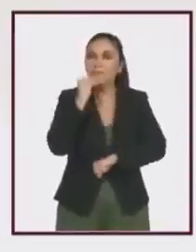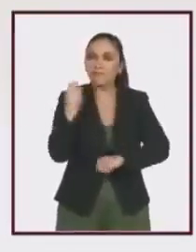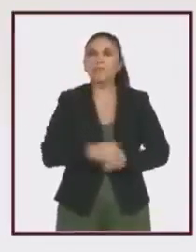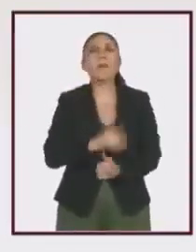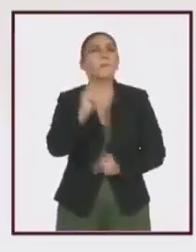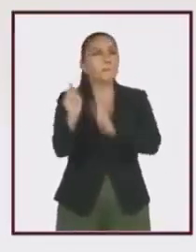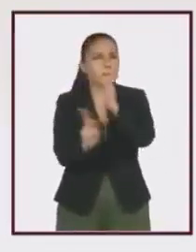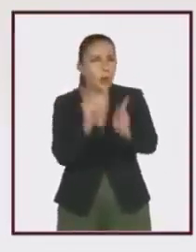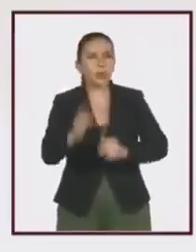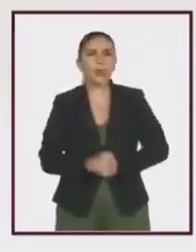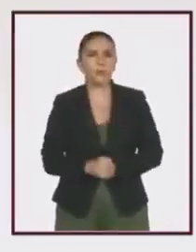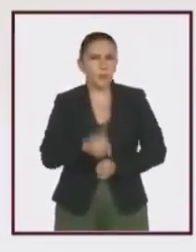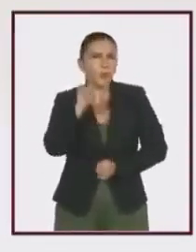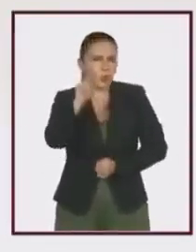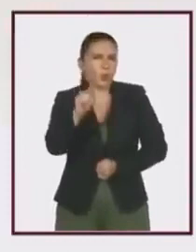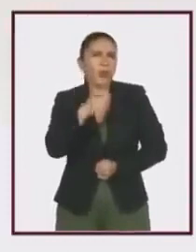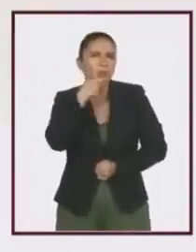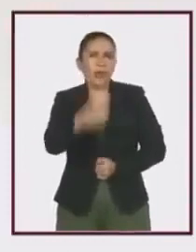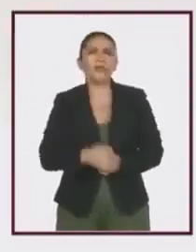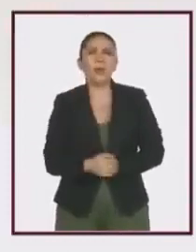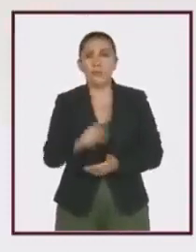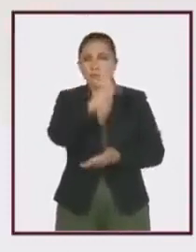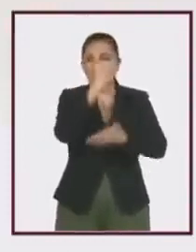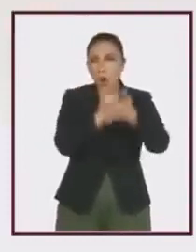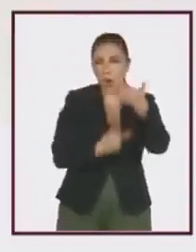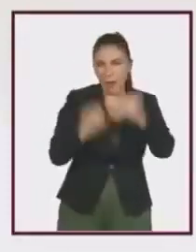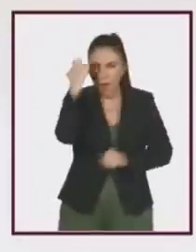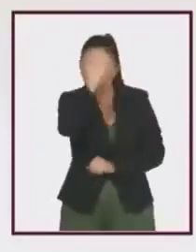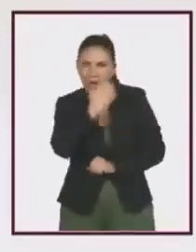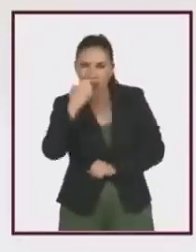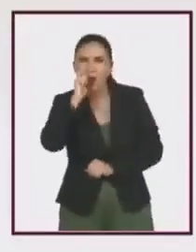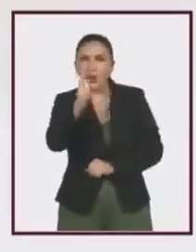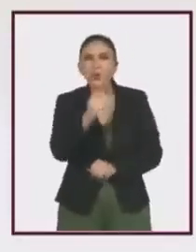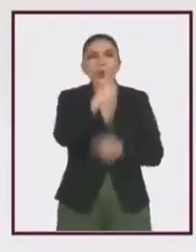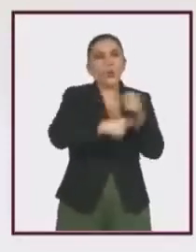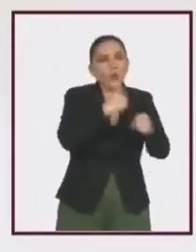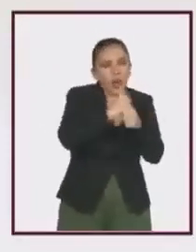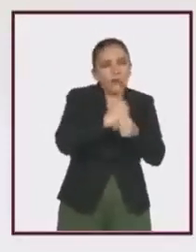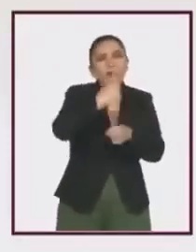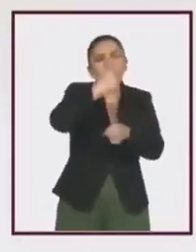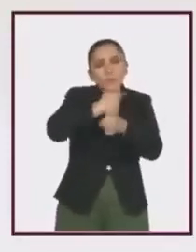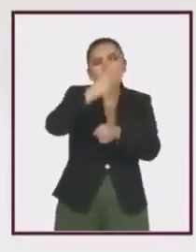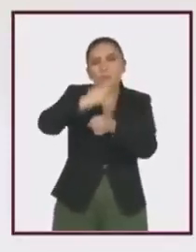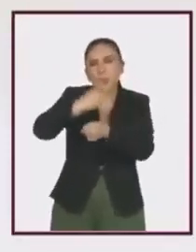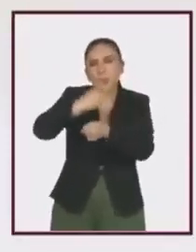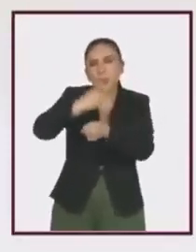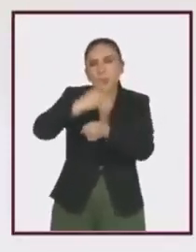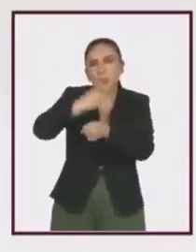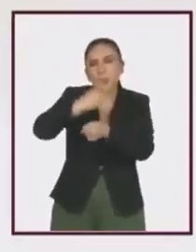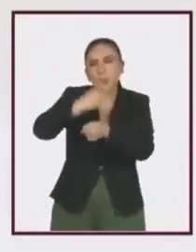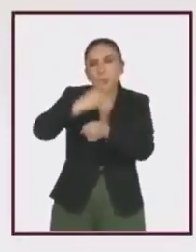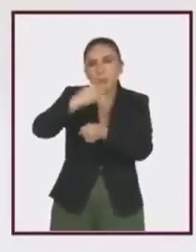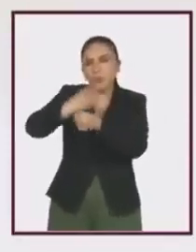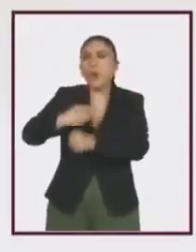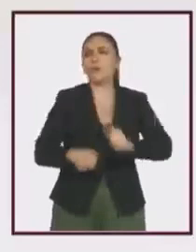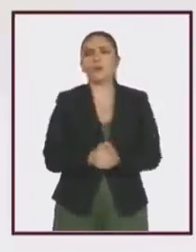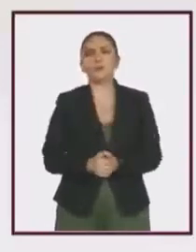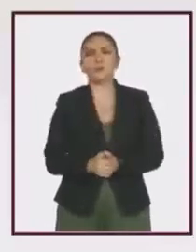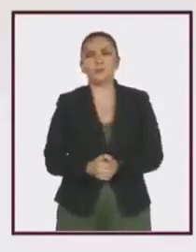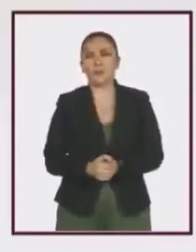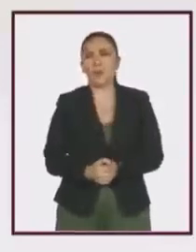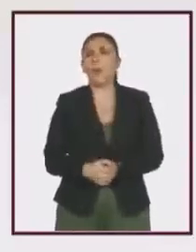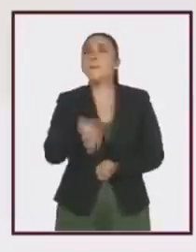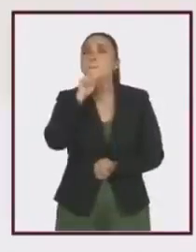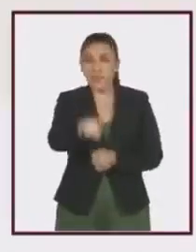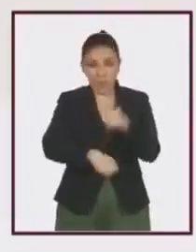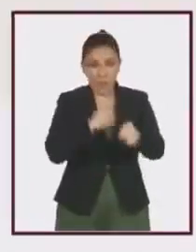pregunta: maestra, usted comenta que los programas analíticos serán por grado, pero si dos grupos del mismo grado tienen distintos procesos y